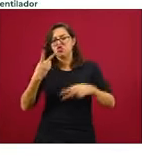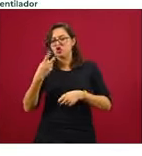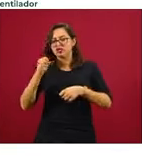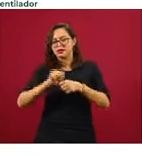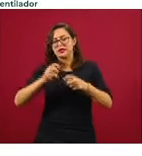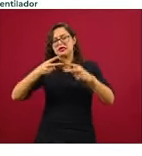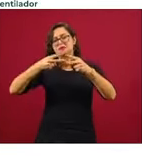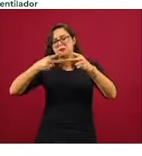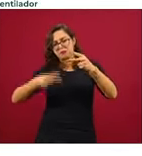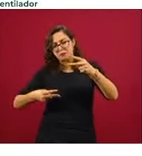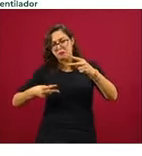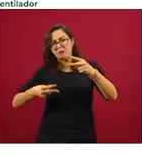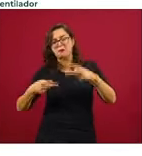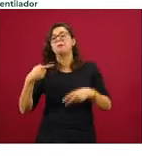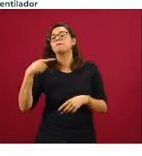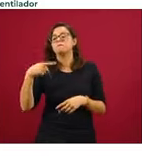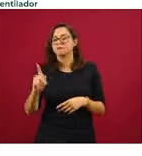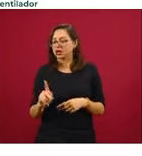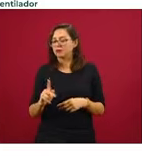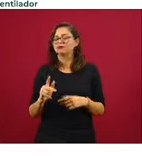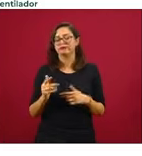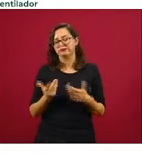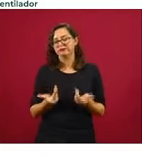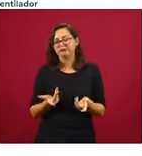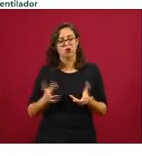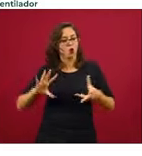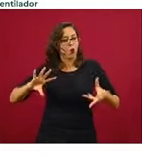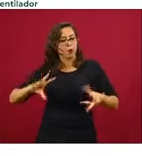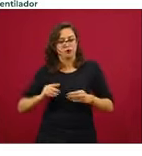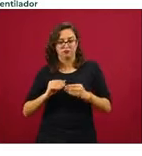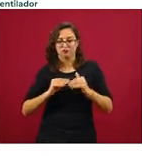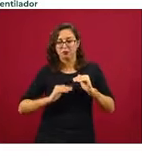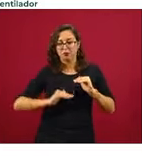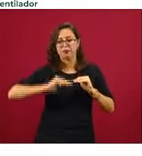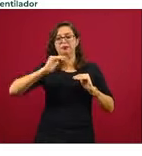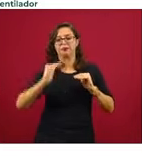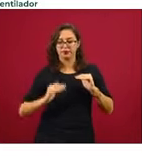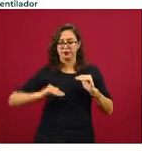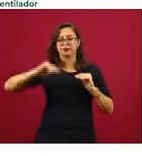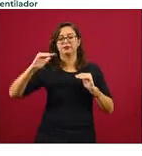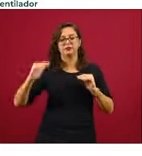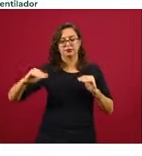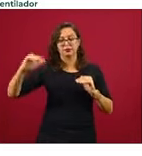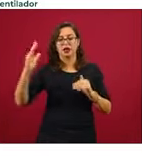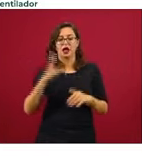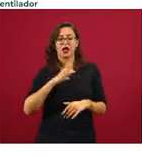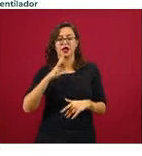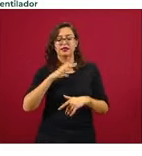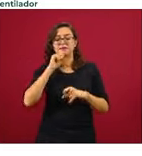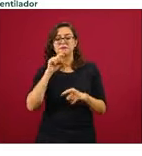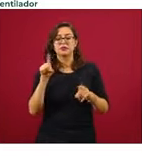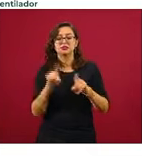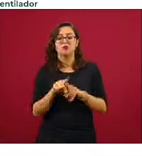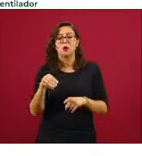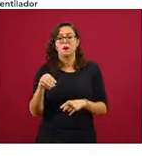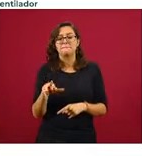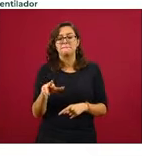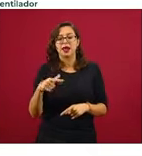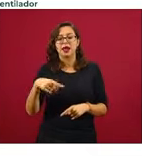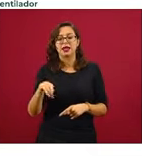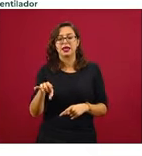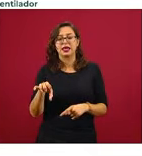que definitivamente ha contribuido a esa elevación que el Estado ha tenido en las últimas semanas. El Marqués, Tequisquiapan, San